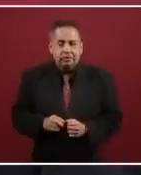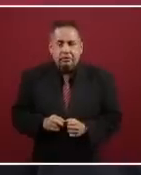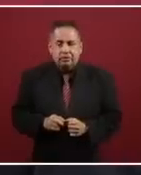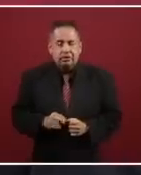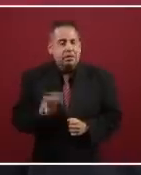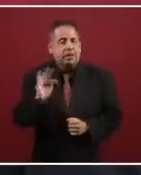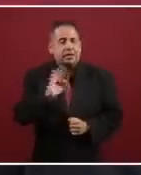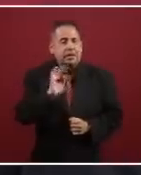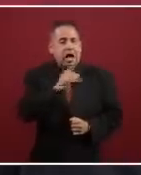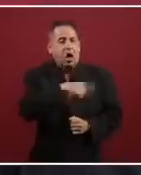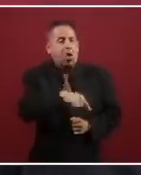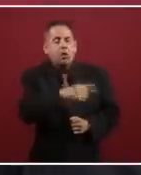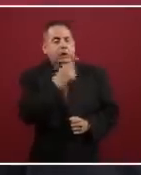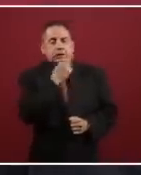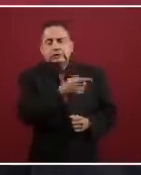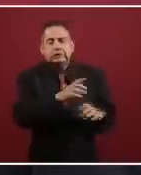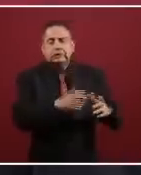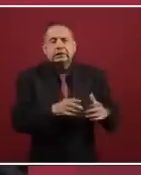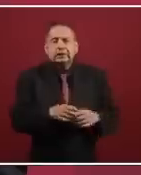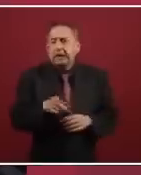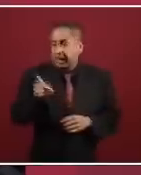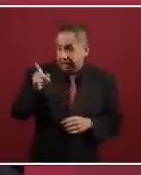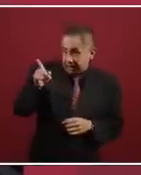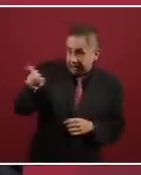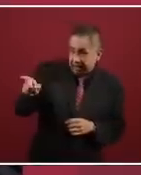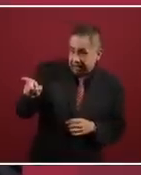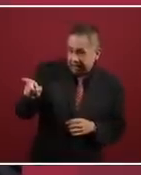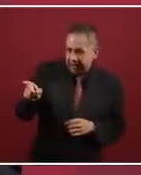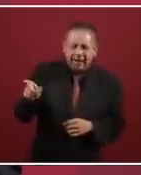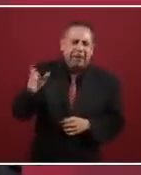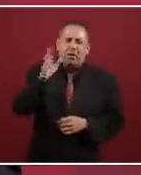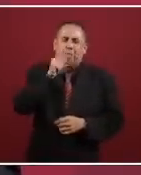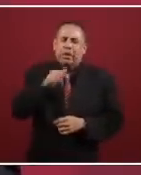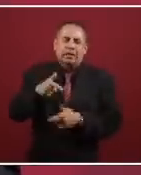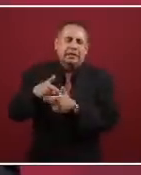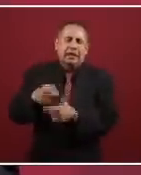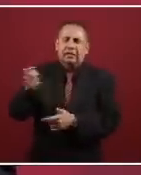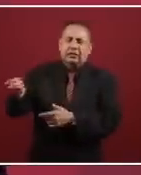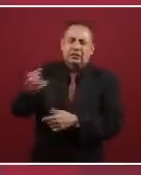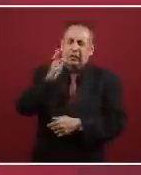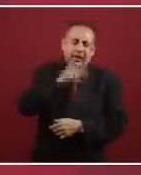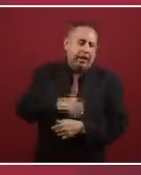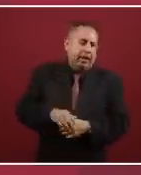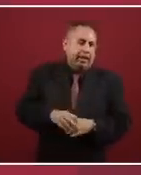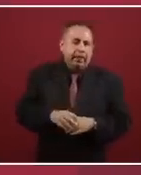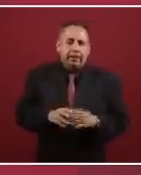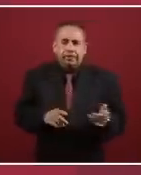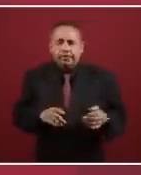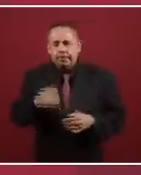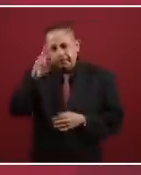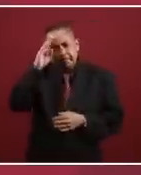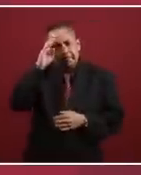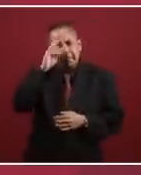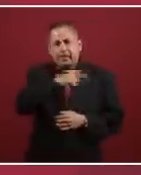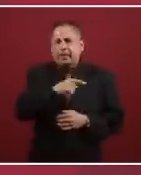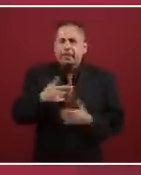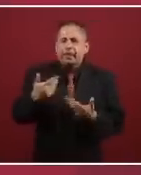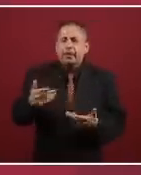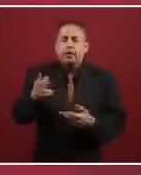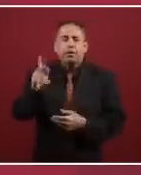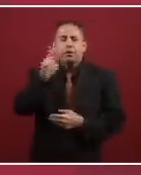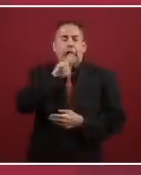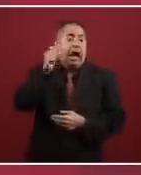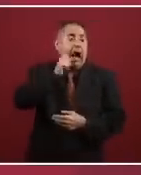no íbamos nosotros a ser consecuentes. Imaginaron que iba a quedar nada más como